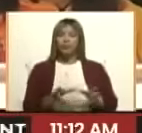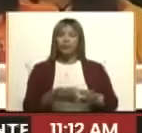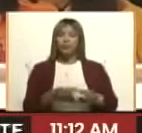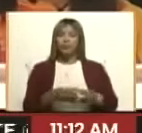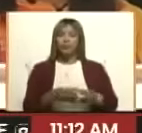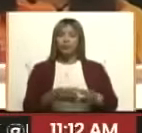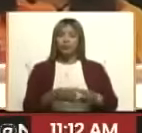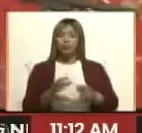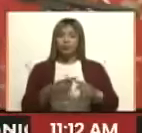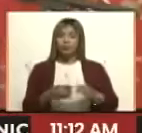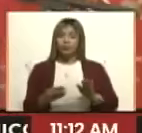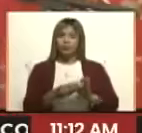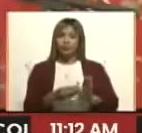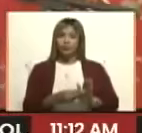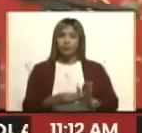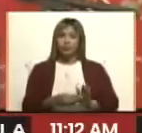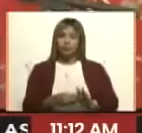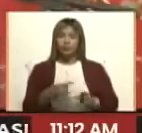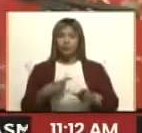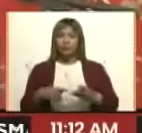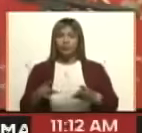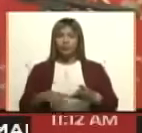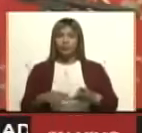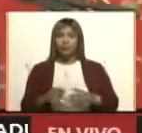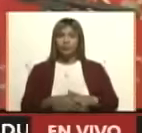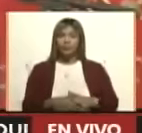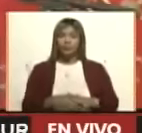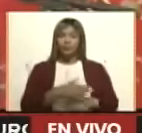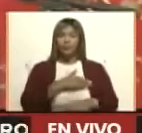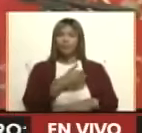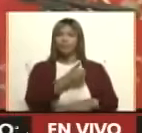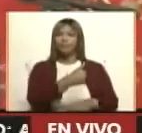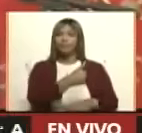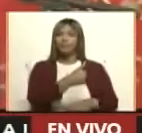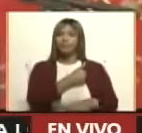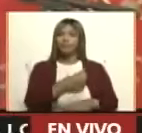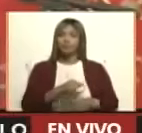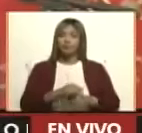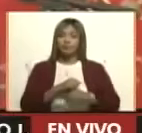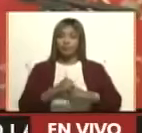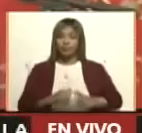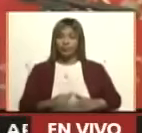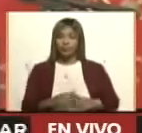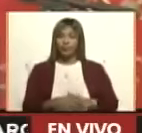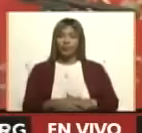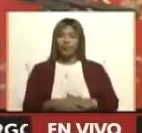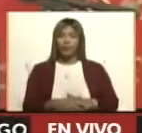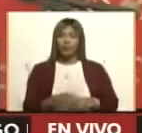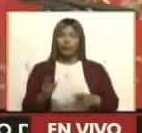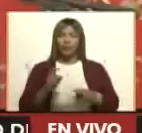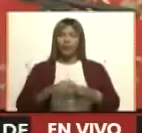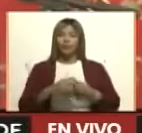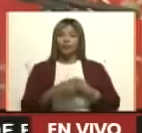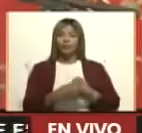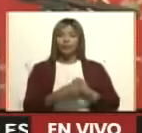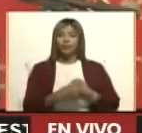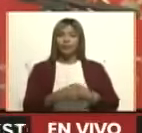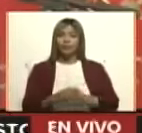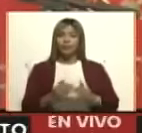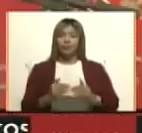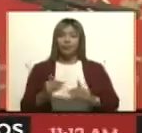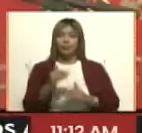de Registro. Ciudadanos mayores, generales y almirantes, integrantes del